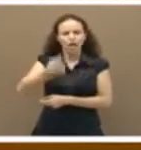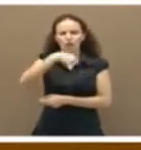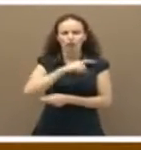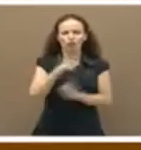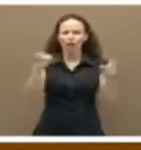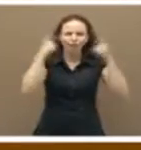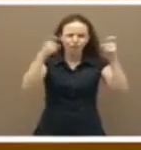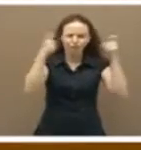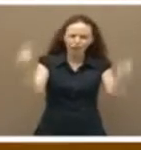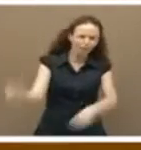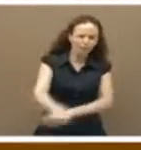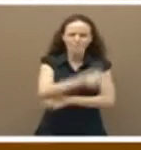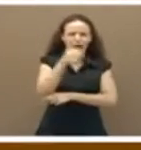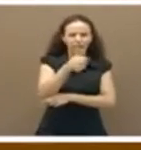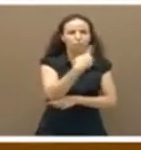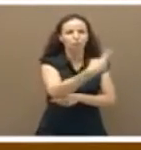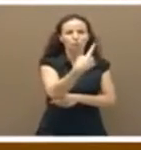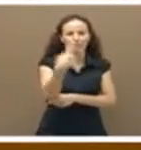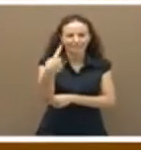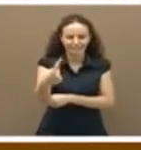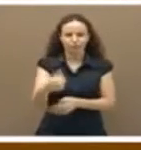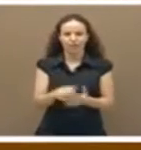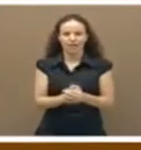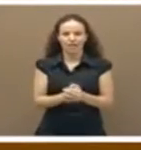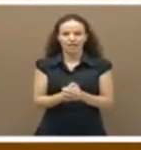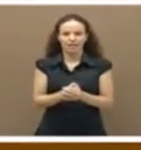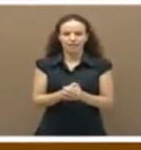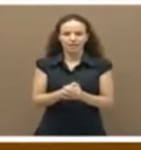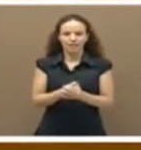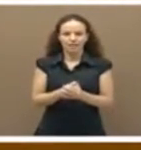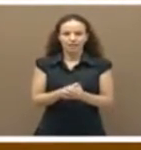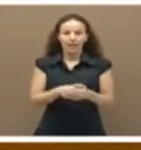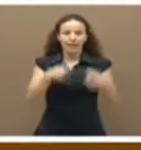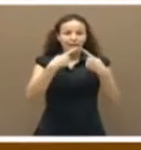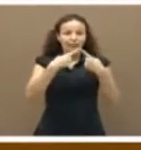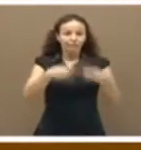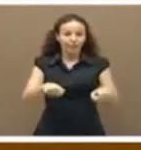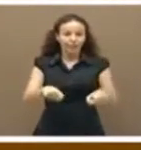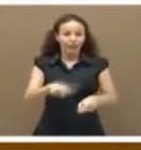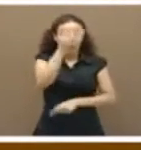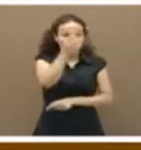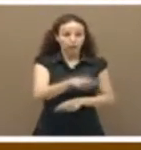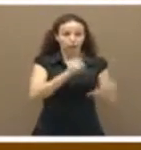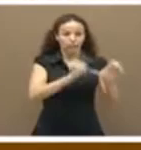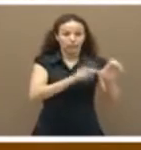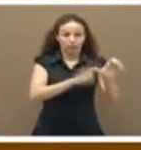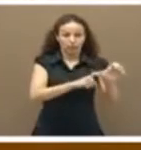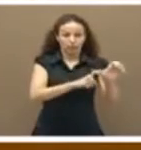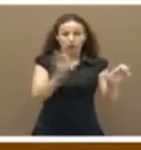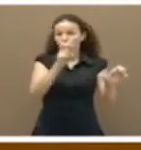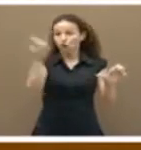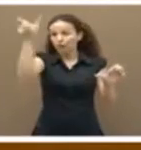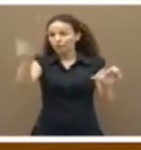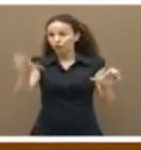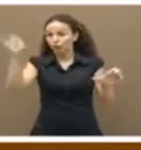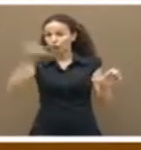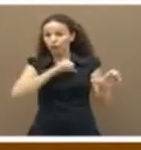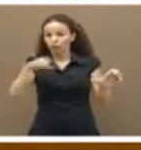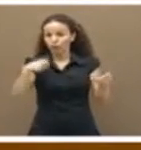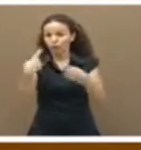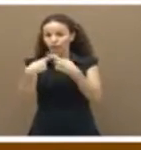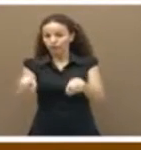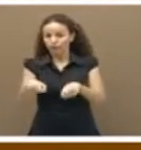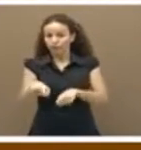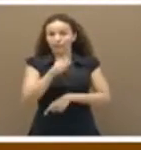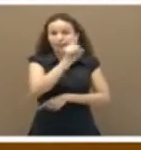esfuerzo por persona, per cápita. La diferencia entre lo que aporta un extremeño y un canario, por ejemplo, es de